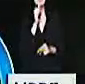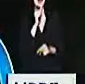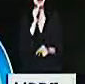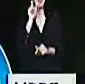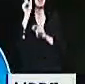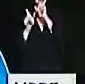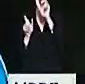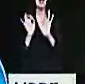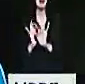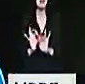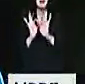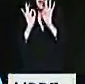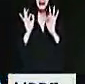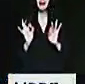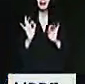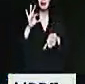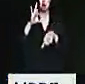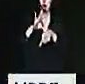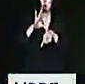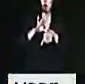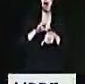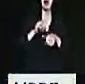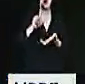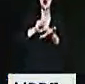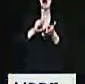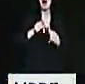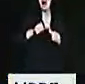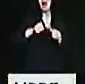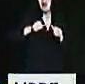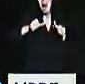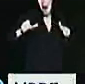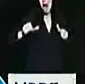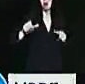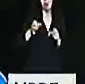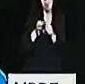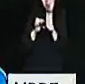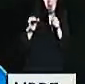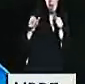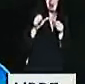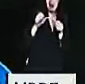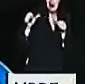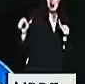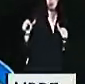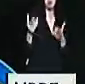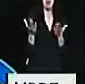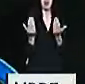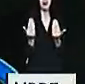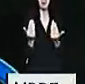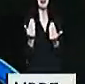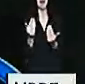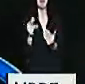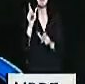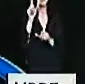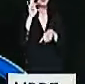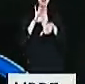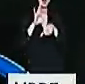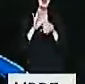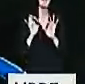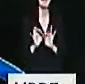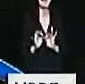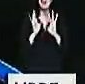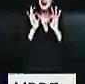por ejemplo, en nuestro país, en territorios aislados donde urgen precisamente algunos especialistas en áreas sensibles como, no